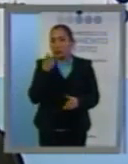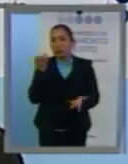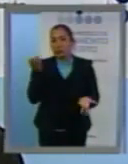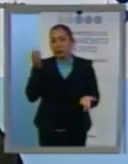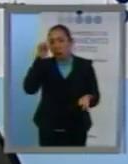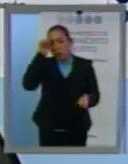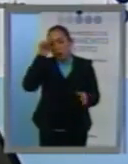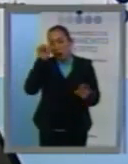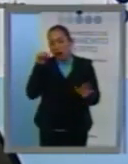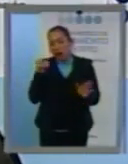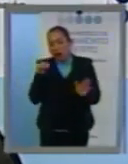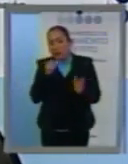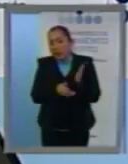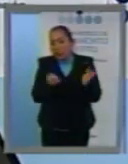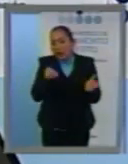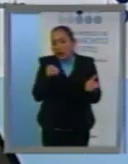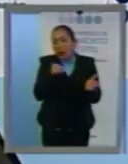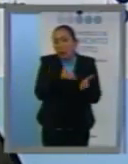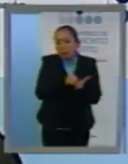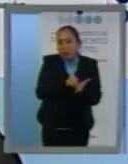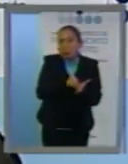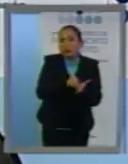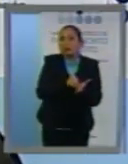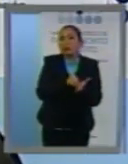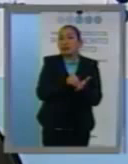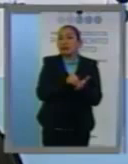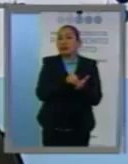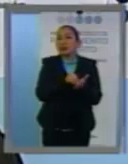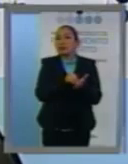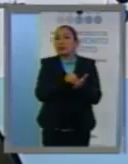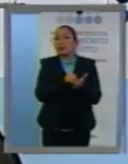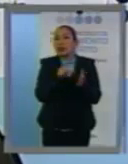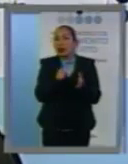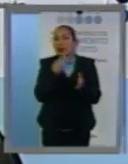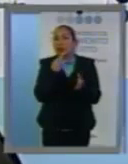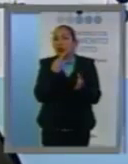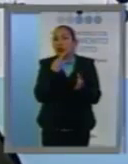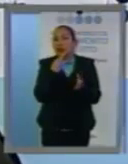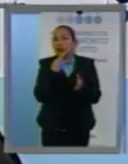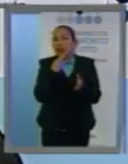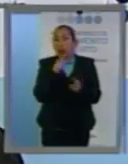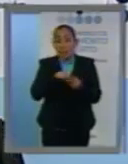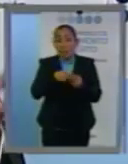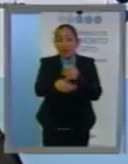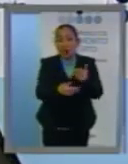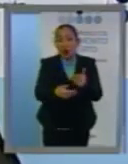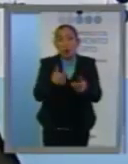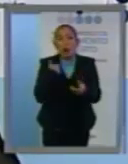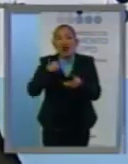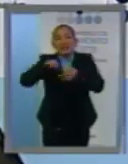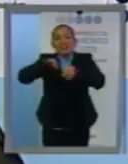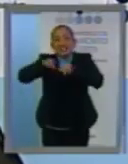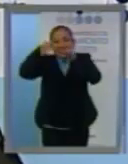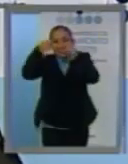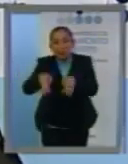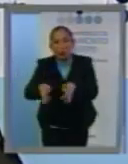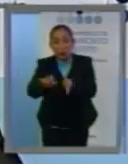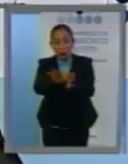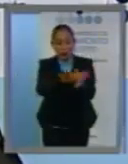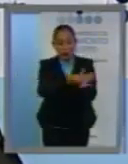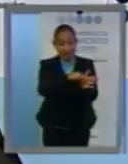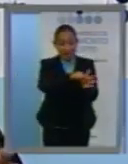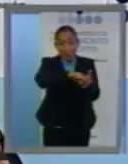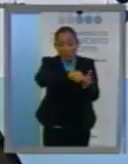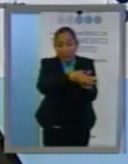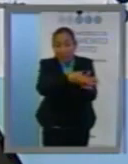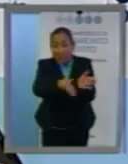que implantarlo, habrá que establecerlo, ponerlo en funciones, ponerlo en marcha. Será después de esa fecha en que podamos